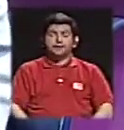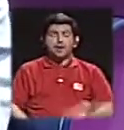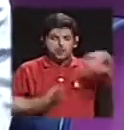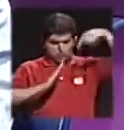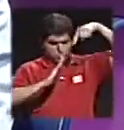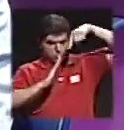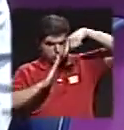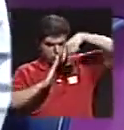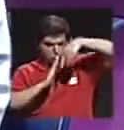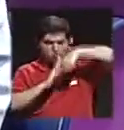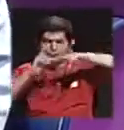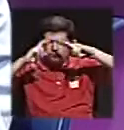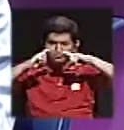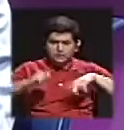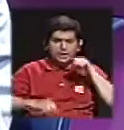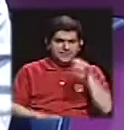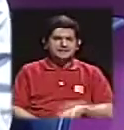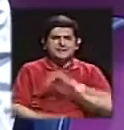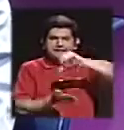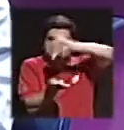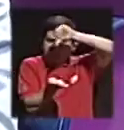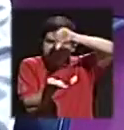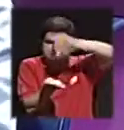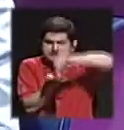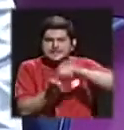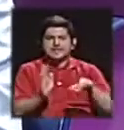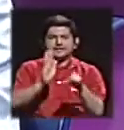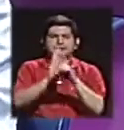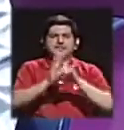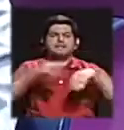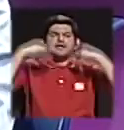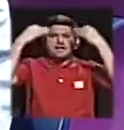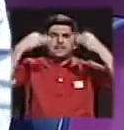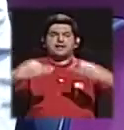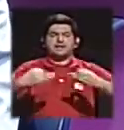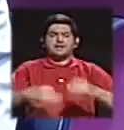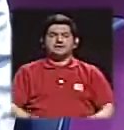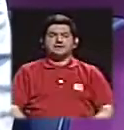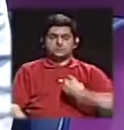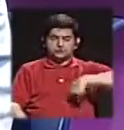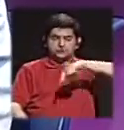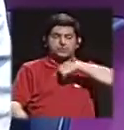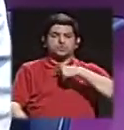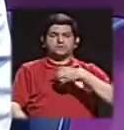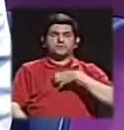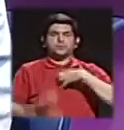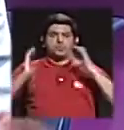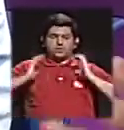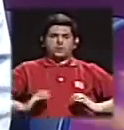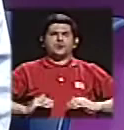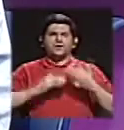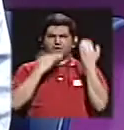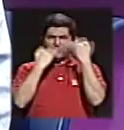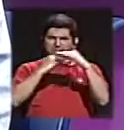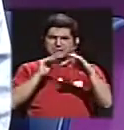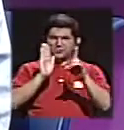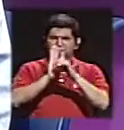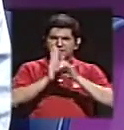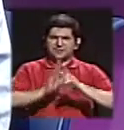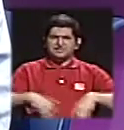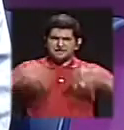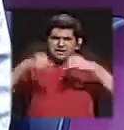ahonda sobre ese gran núcleo del derecho a decidir sobre nuestro cuerpo. Esa limitación del derecho a